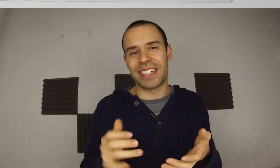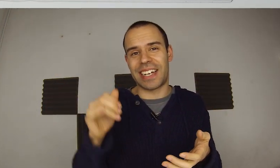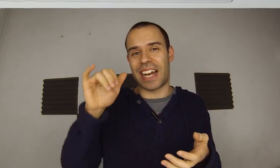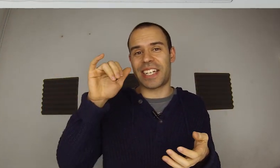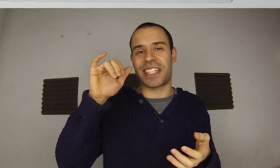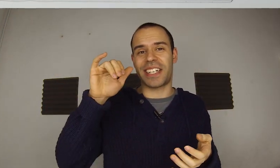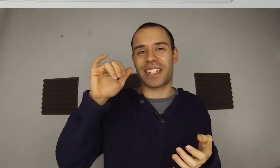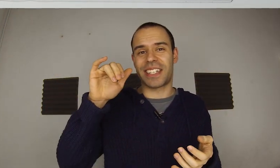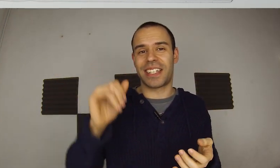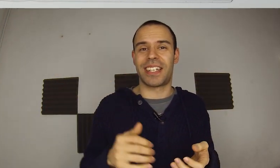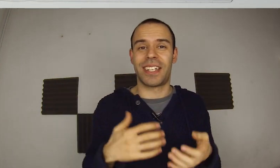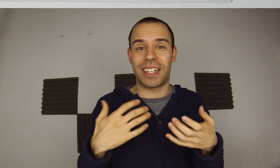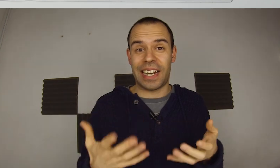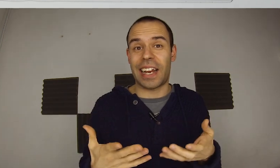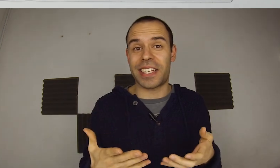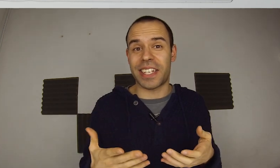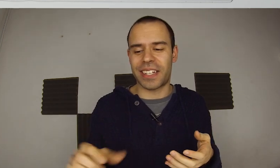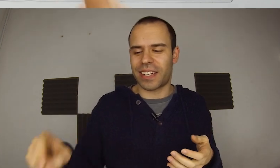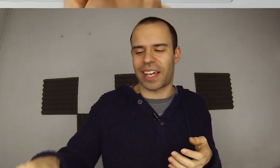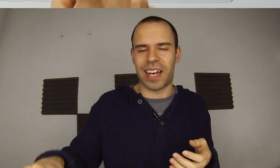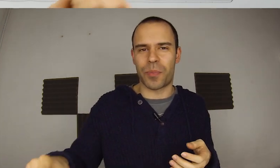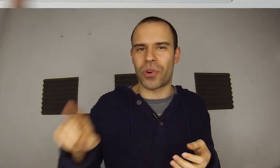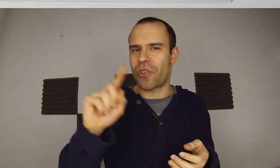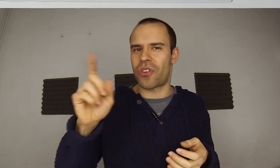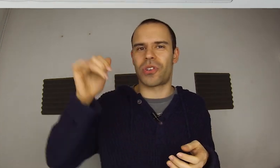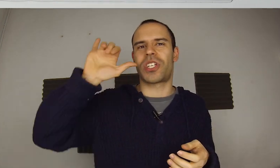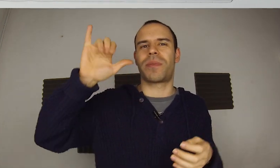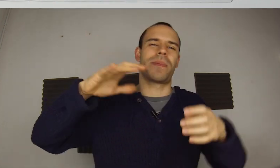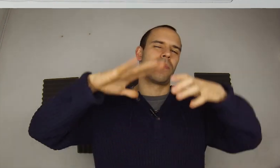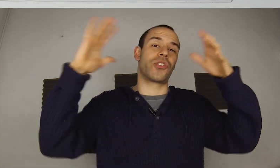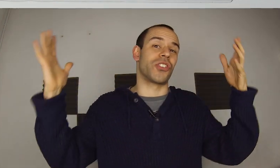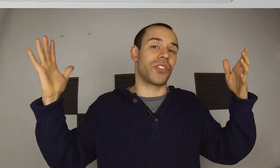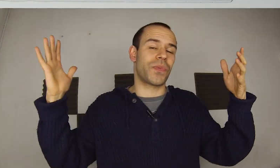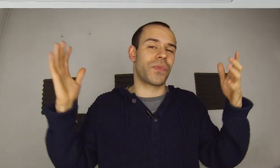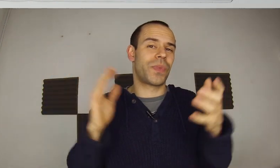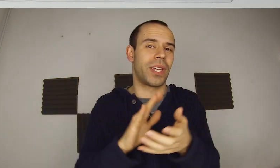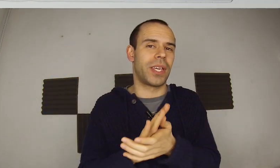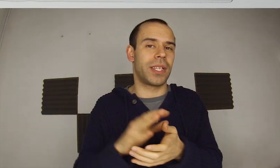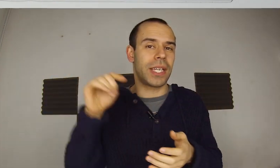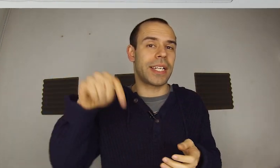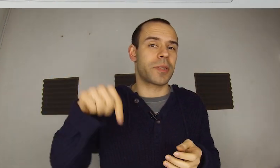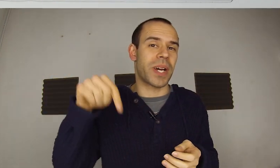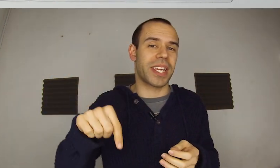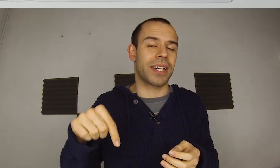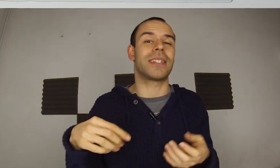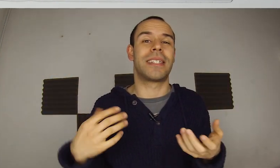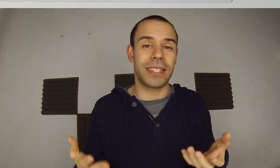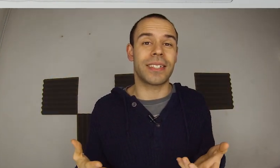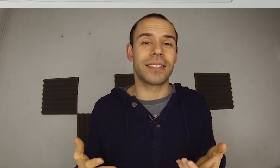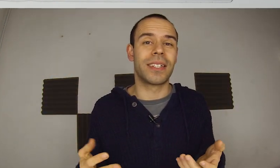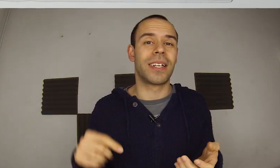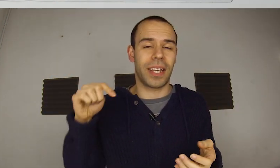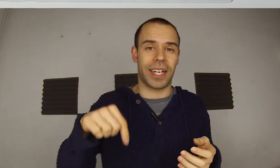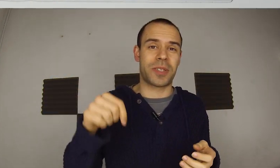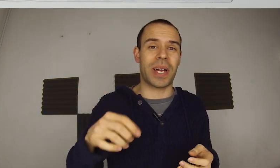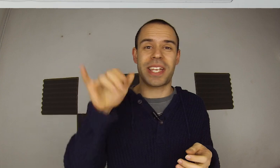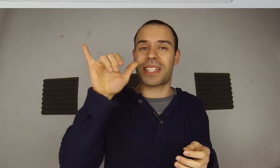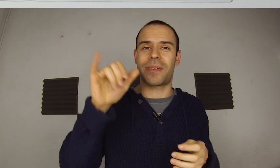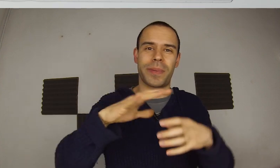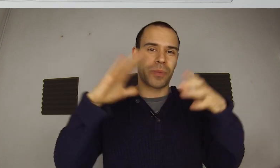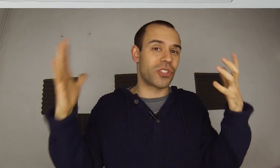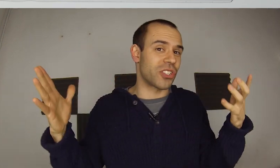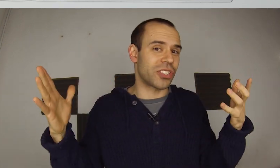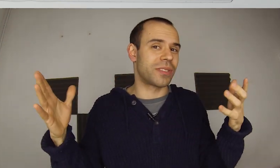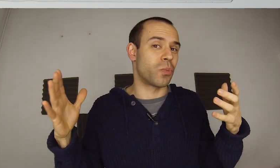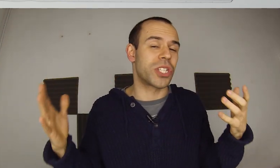la leche la leche en japón no se bebe mucho y en españa' si en españa